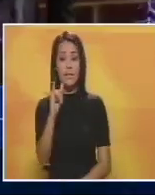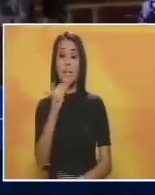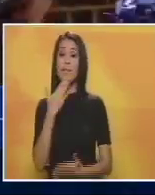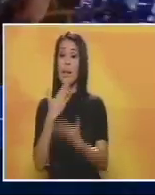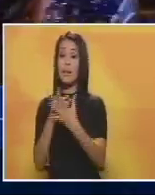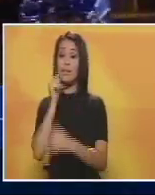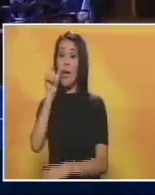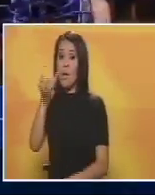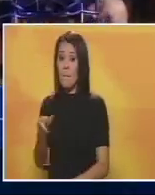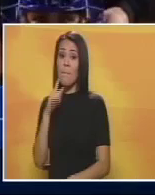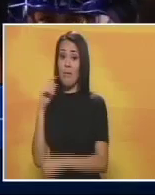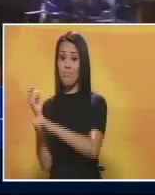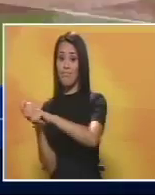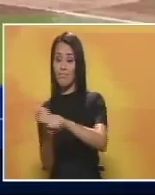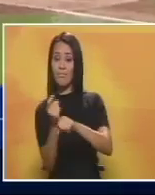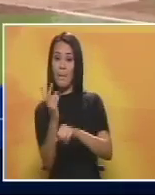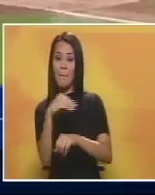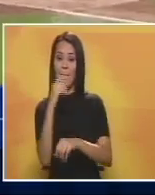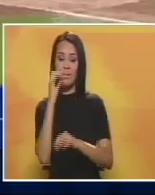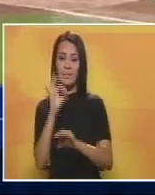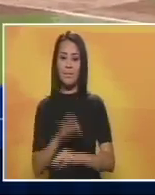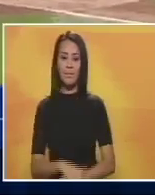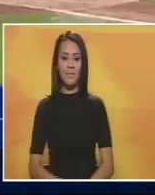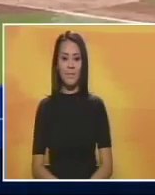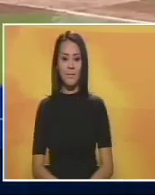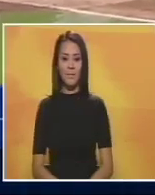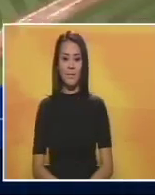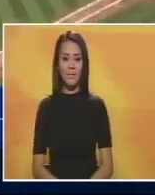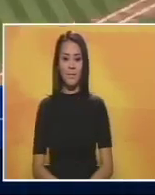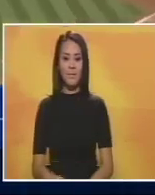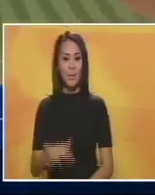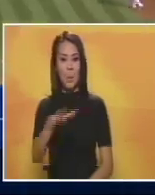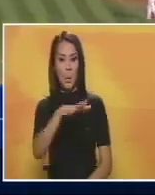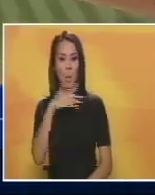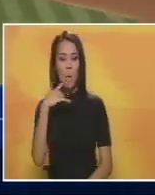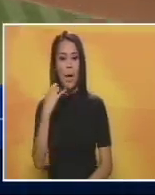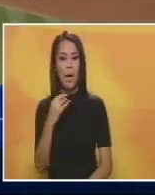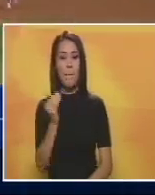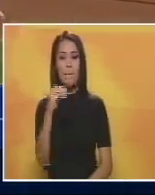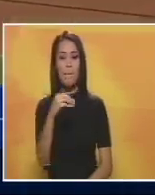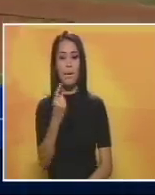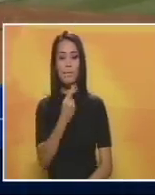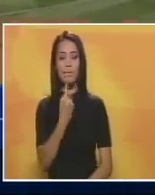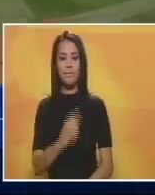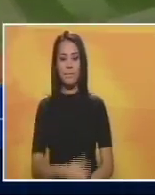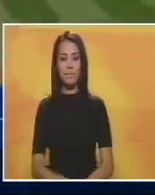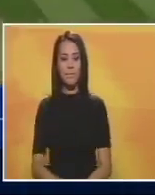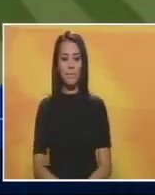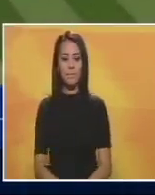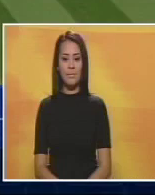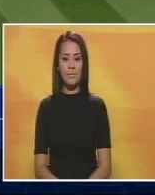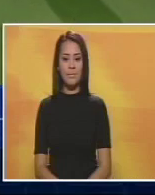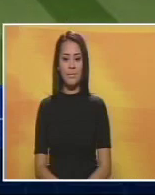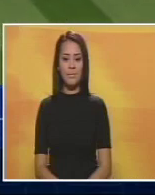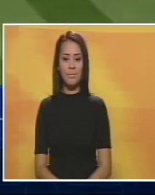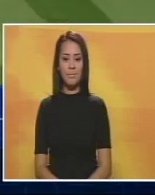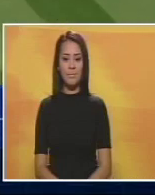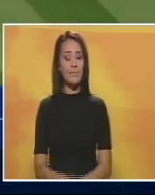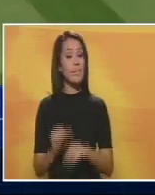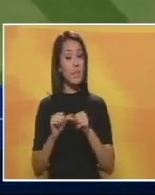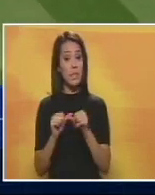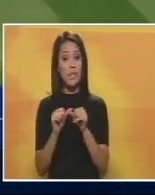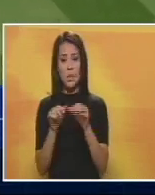a este doblete productor de Javier Báez al centro, con el que anotó Terrence Gore. La pizarra se